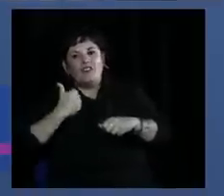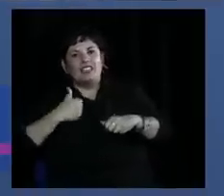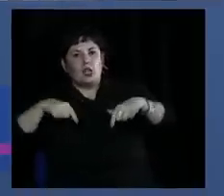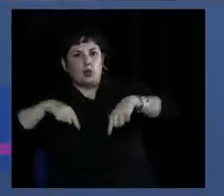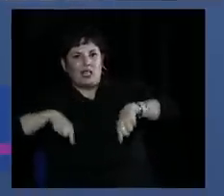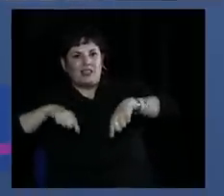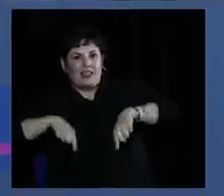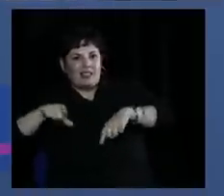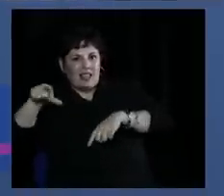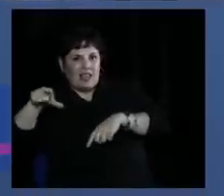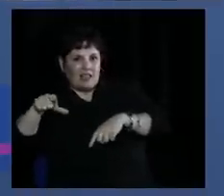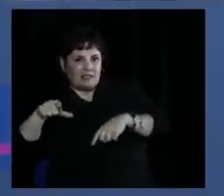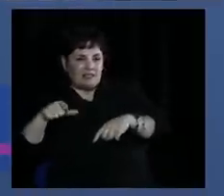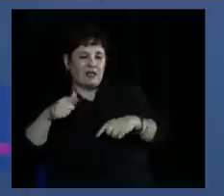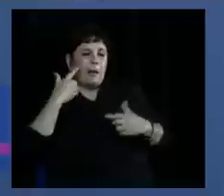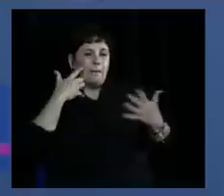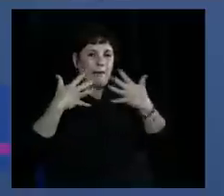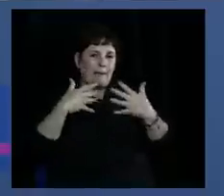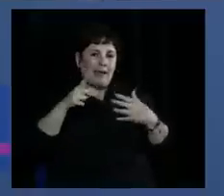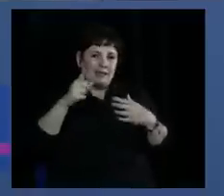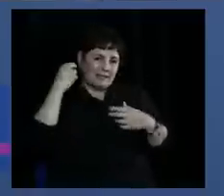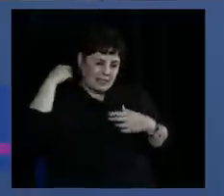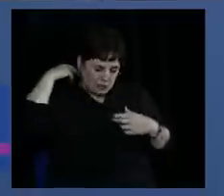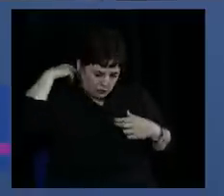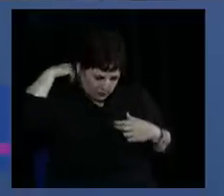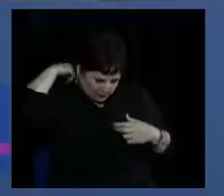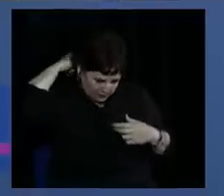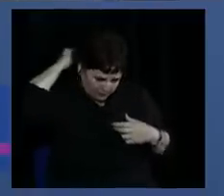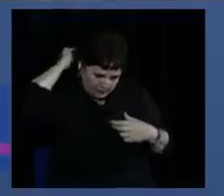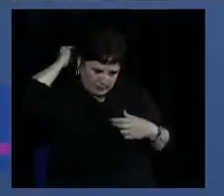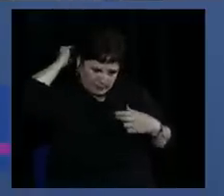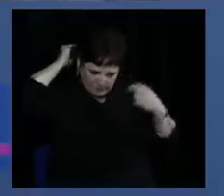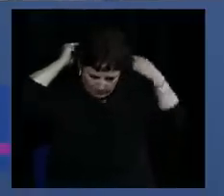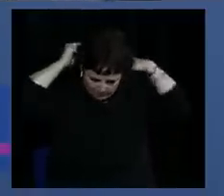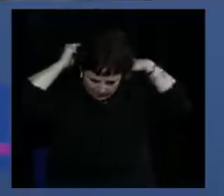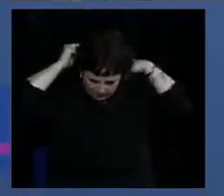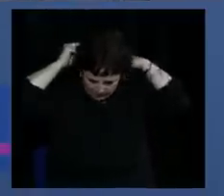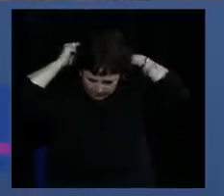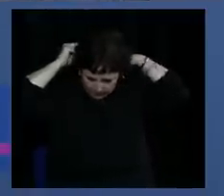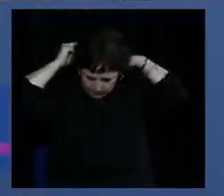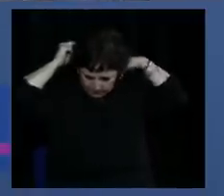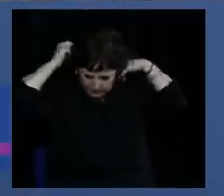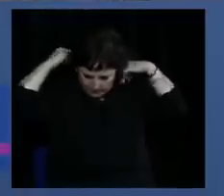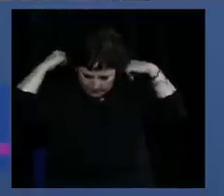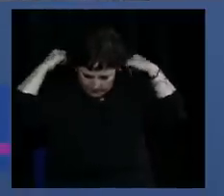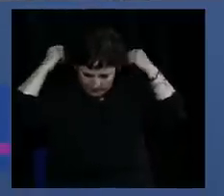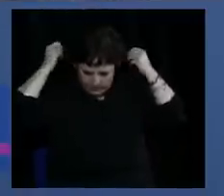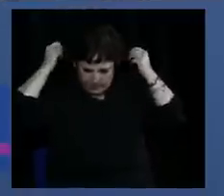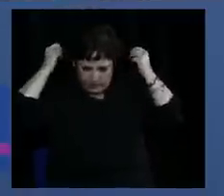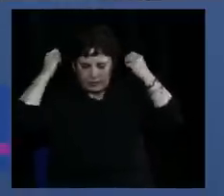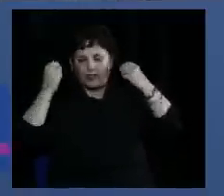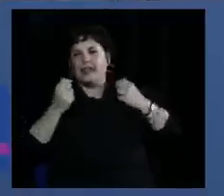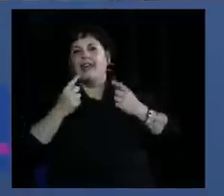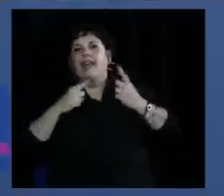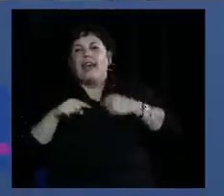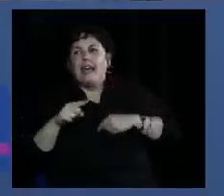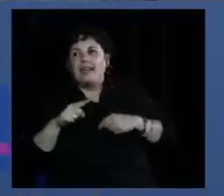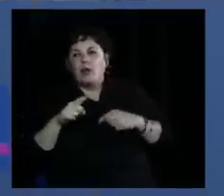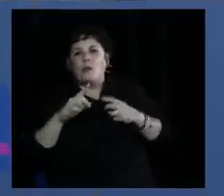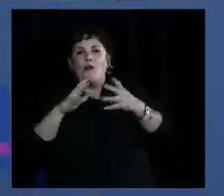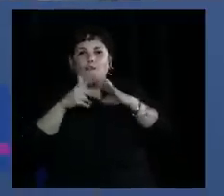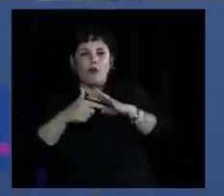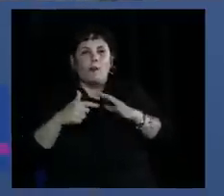Por eso, me parece que es eso. A mí me sorprendió. En definitiva es eso, es tramitar el soporte